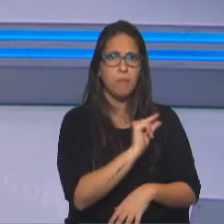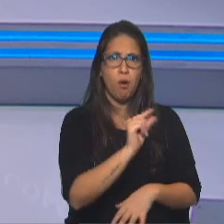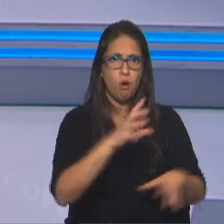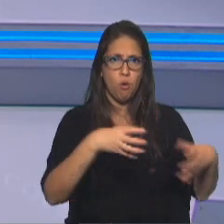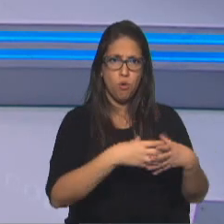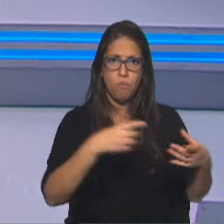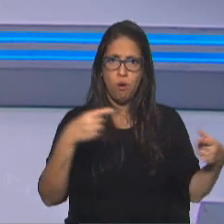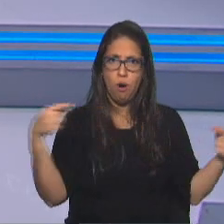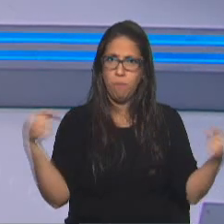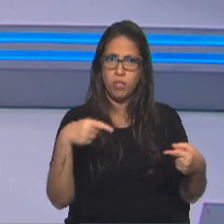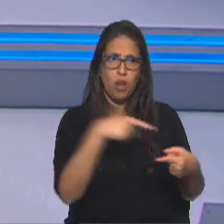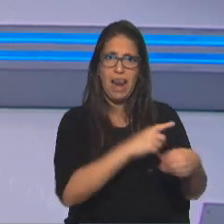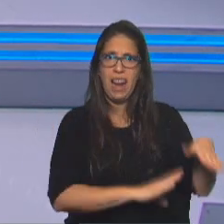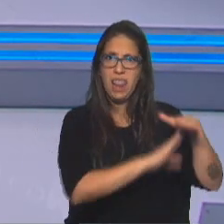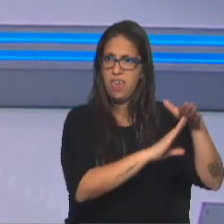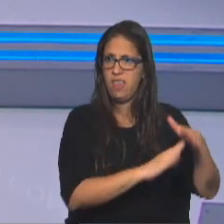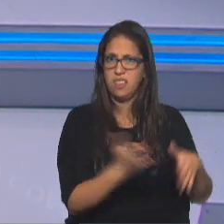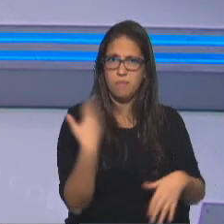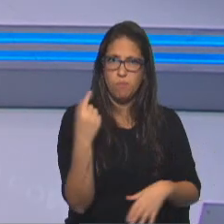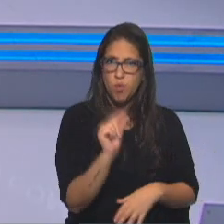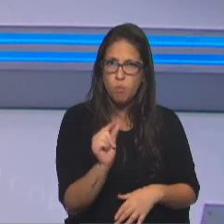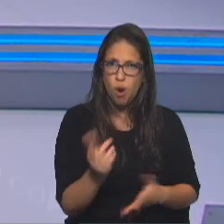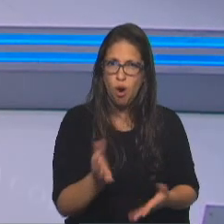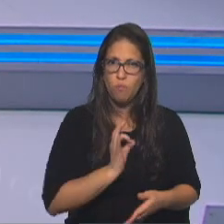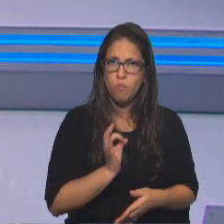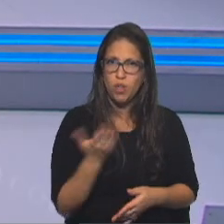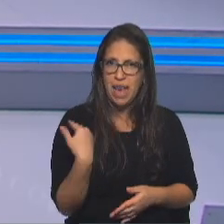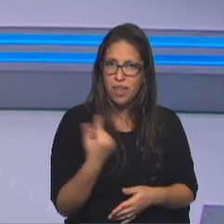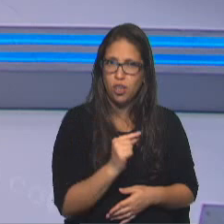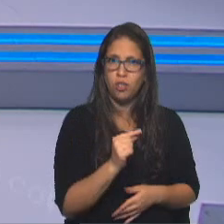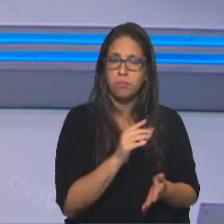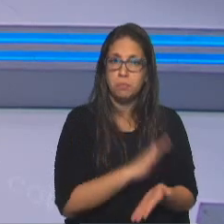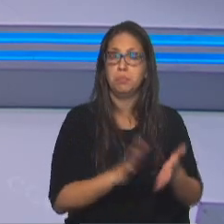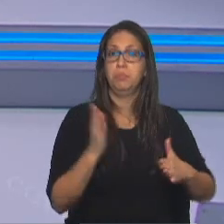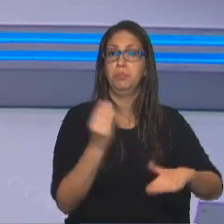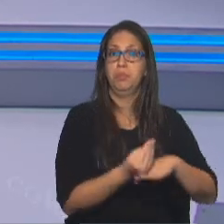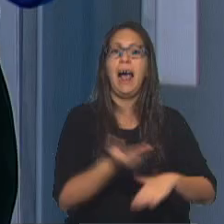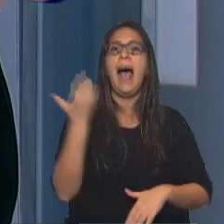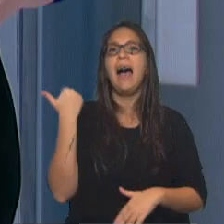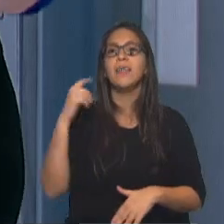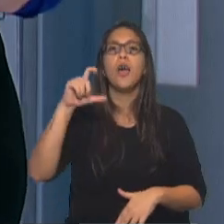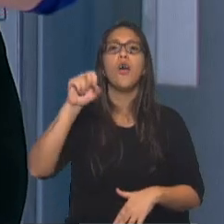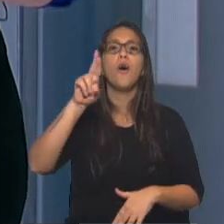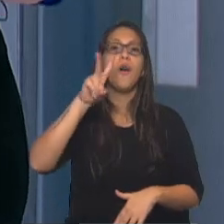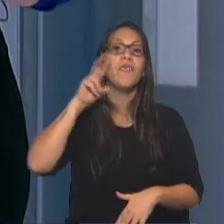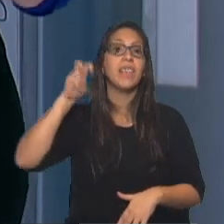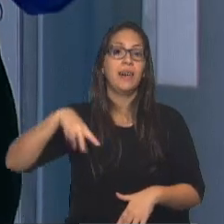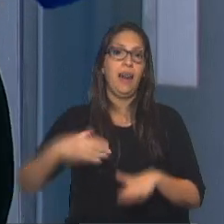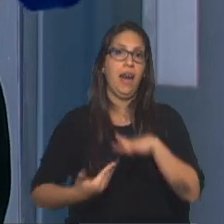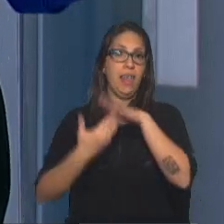año 2020, hace 4 años nada más. Exactamente. De hecho, ¿sabés cuándo Pablo empieza? Bueno, primero que era Jeremy Corbyn, el líder del